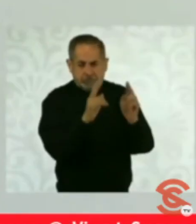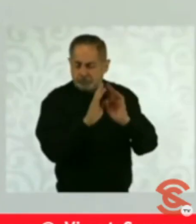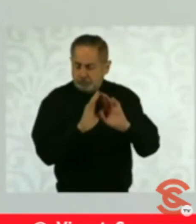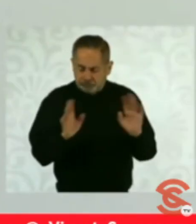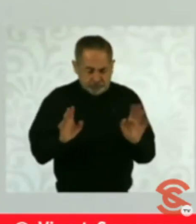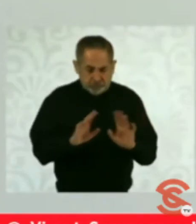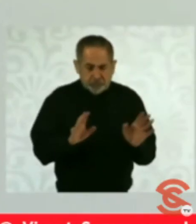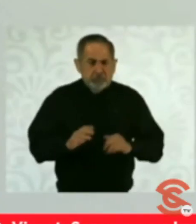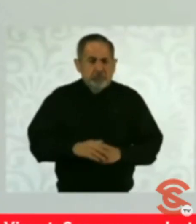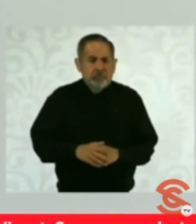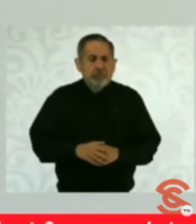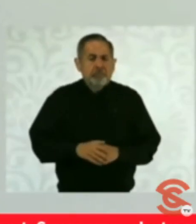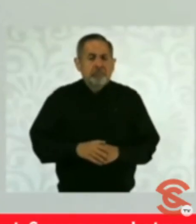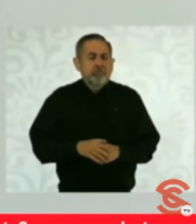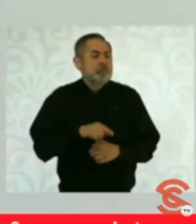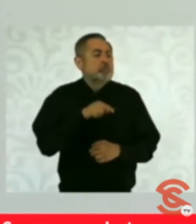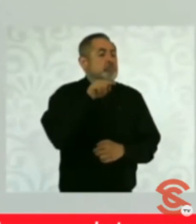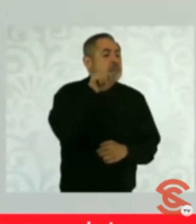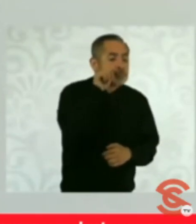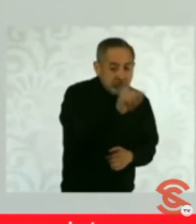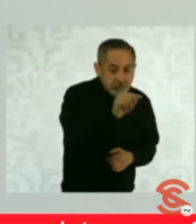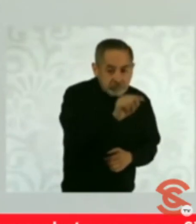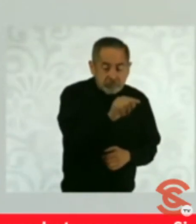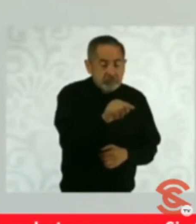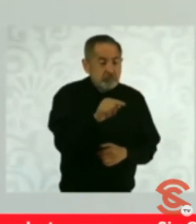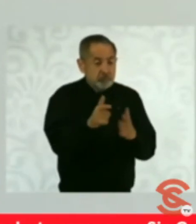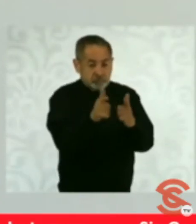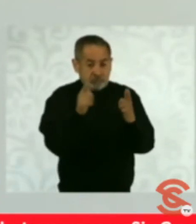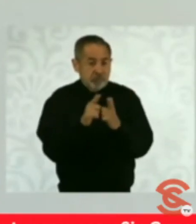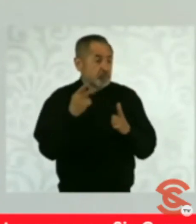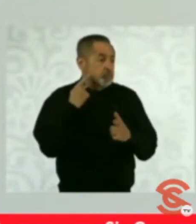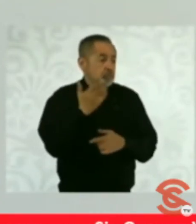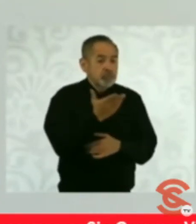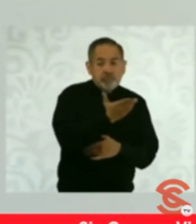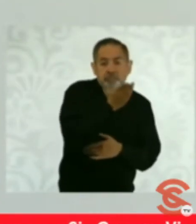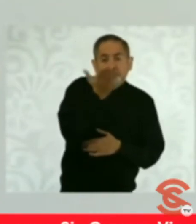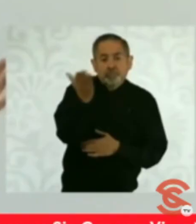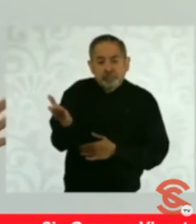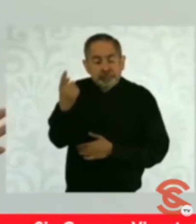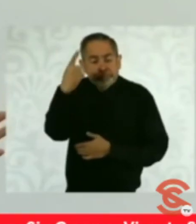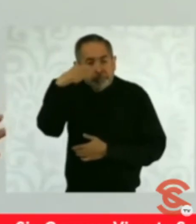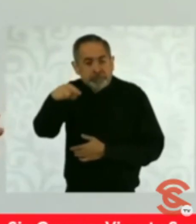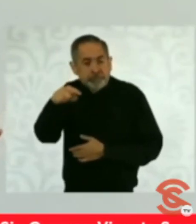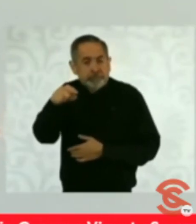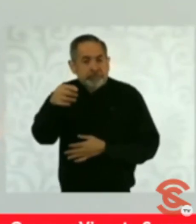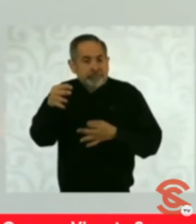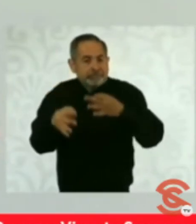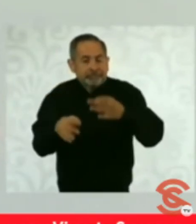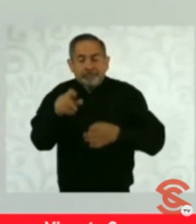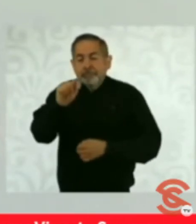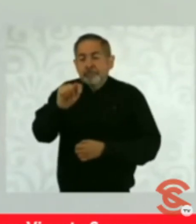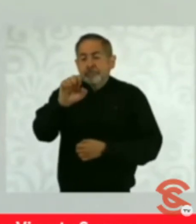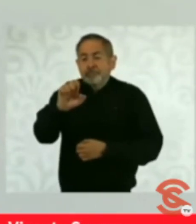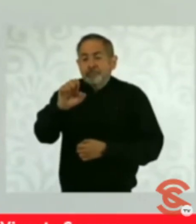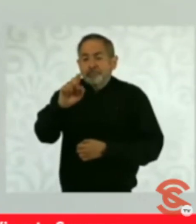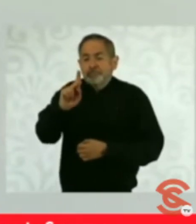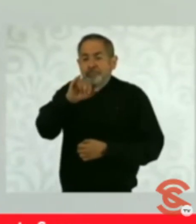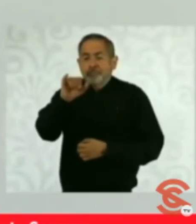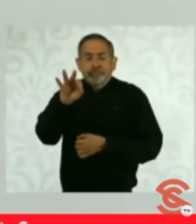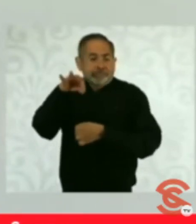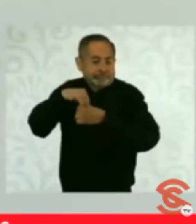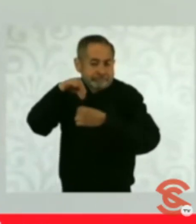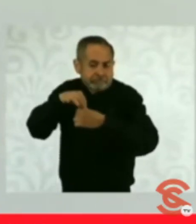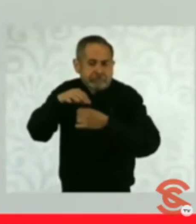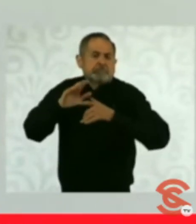partido político lo puede hacer al Tribunal Electoral, pero no a la Corte. Eso dice